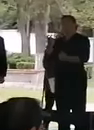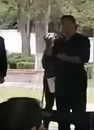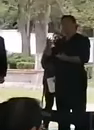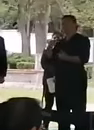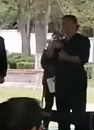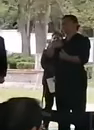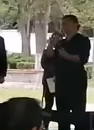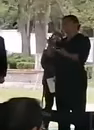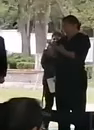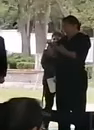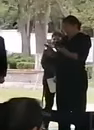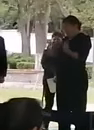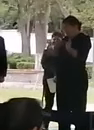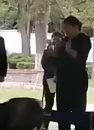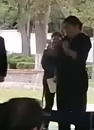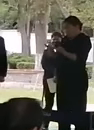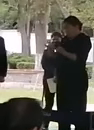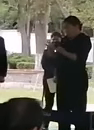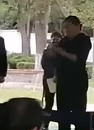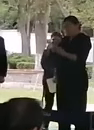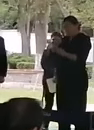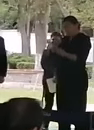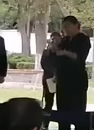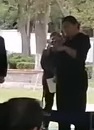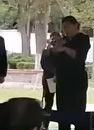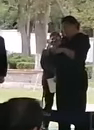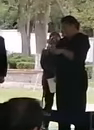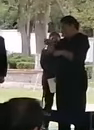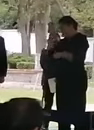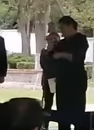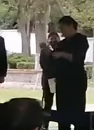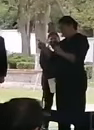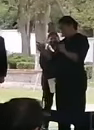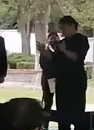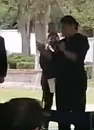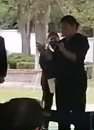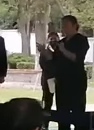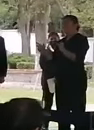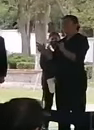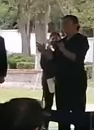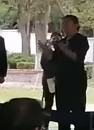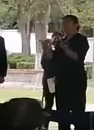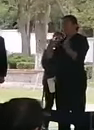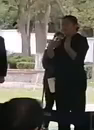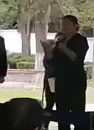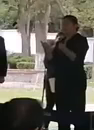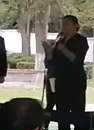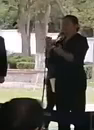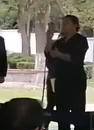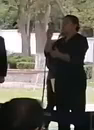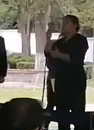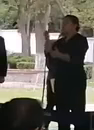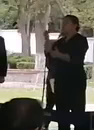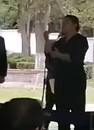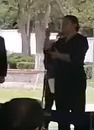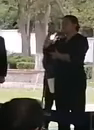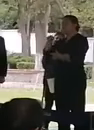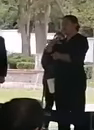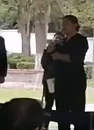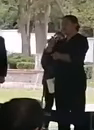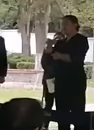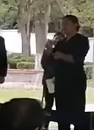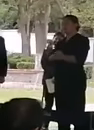tenemos ahora entre México y los Estados Unidos es un entendimiento que hicimos el 9 de octubre en el Palacio Nacional con